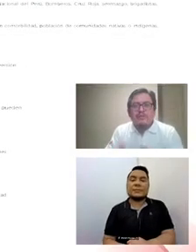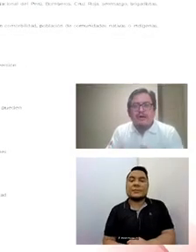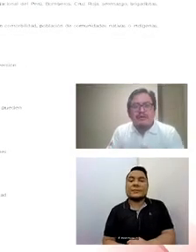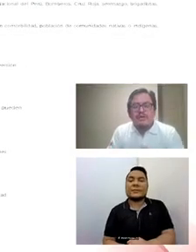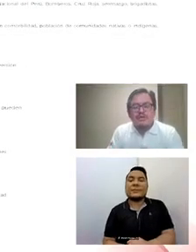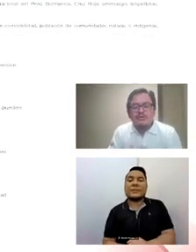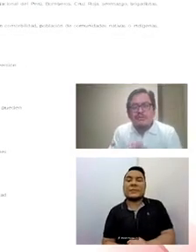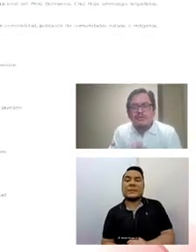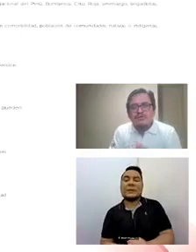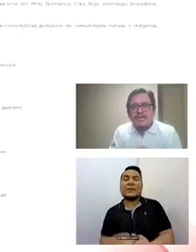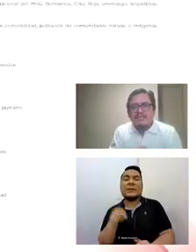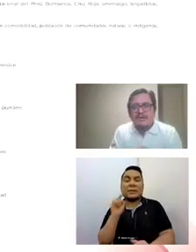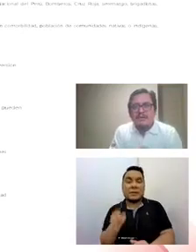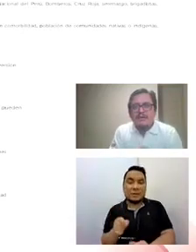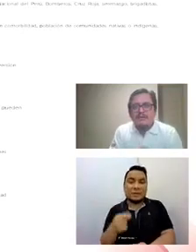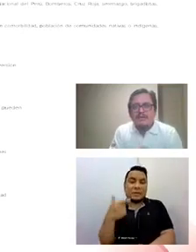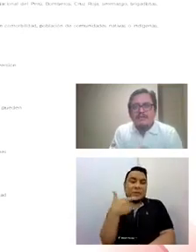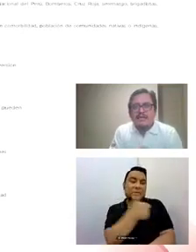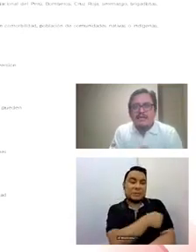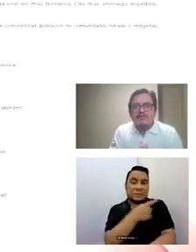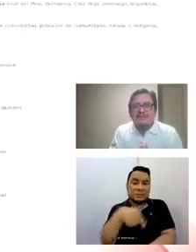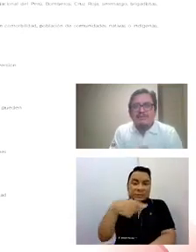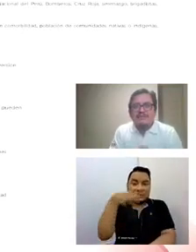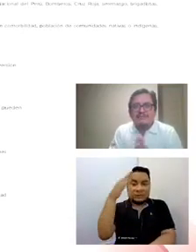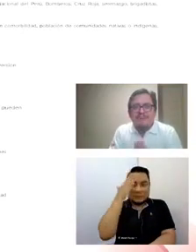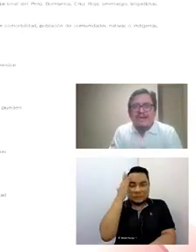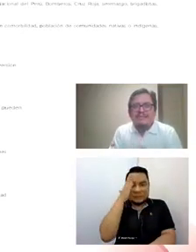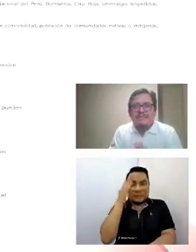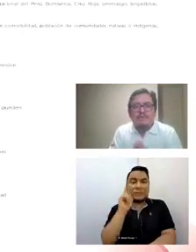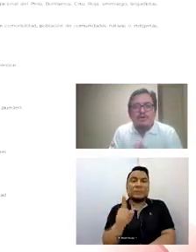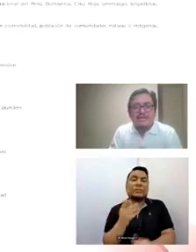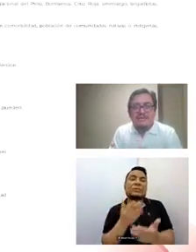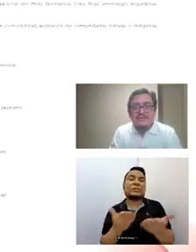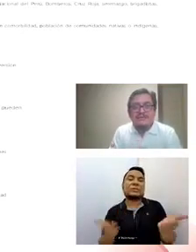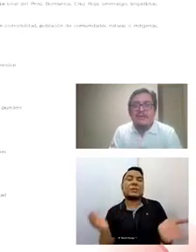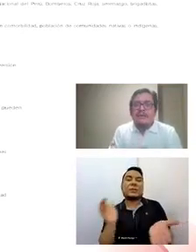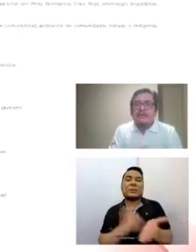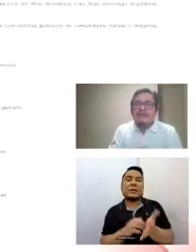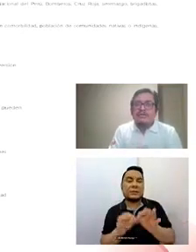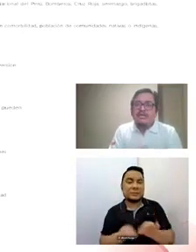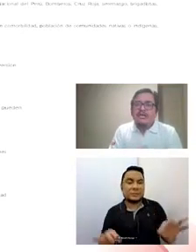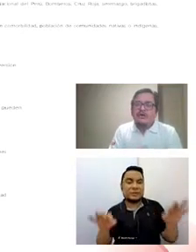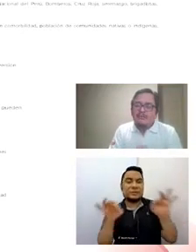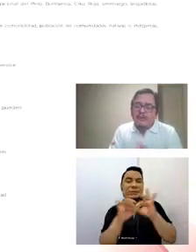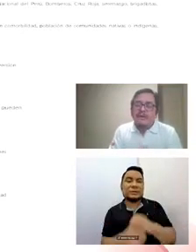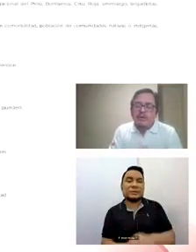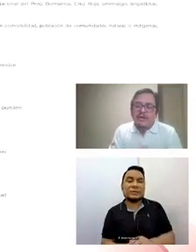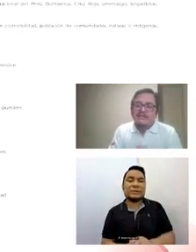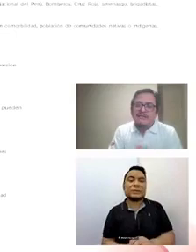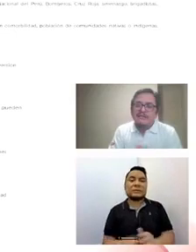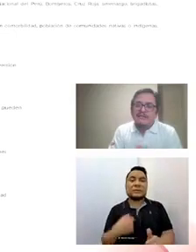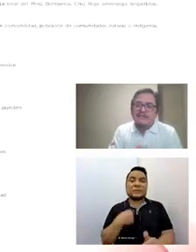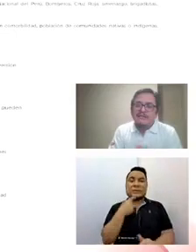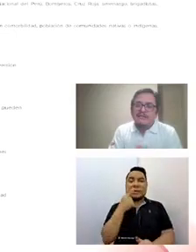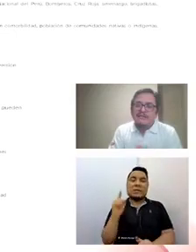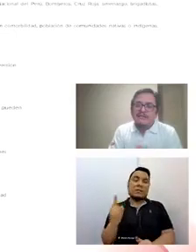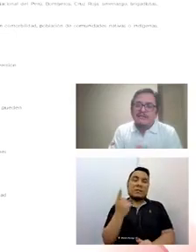Bueno, la vacunación, como ustedes ya saben, es una de las armas más importantes. Diría yo, en primer